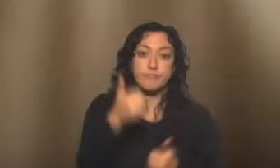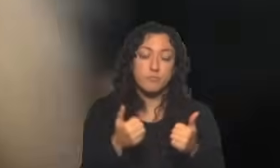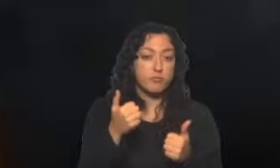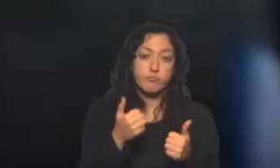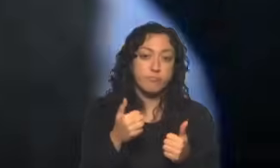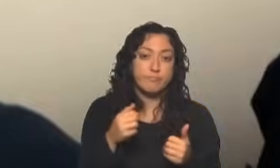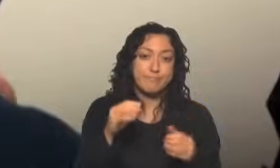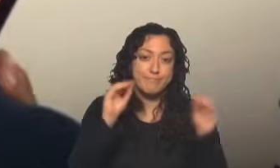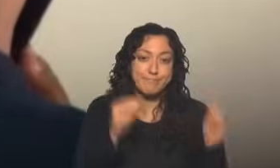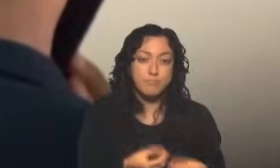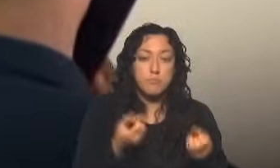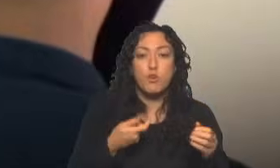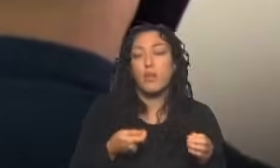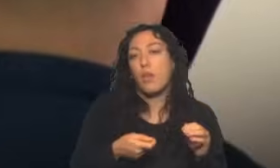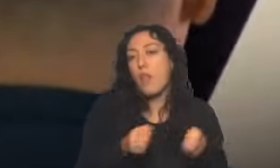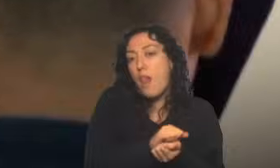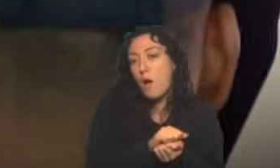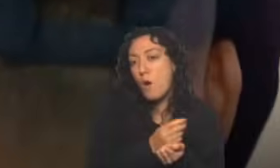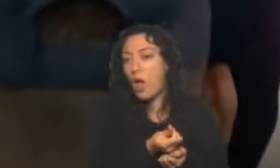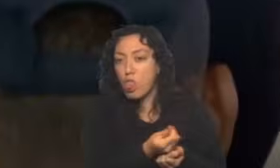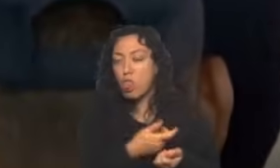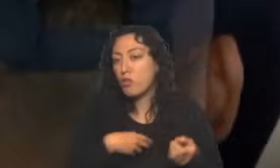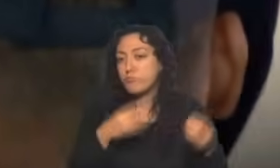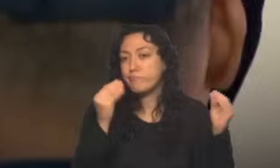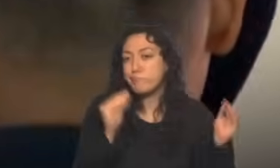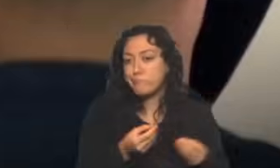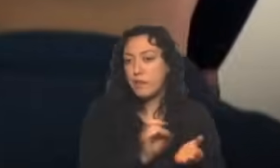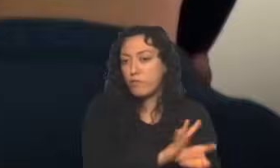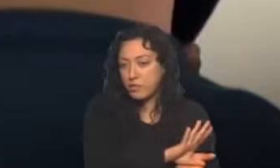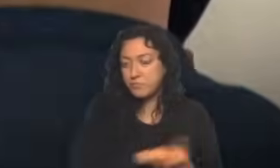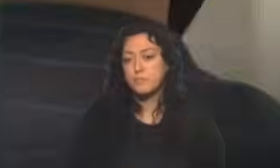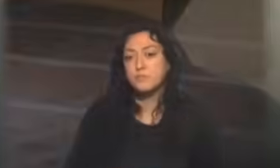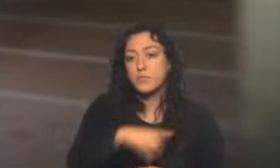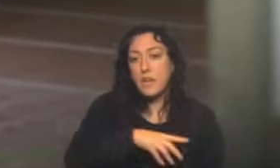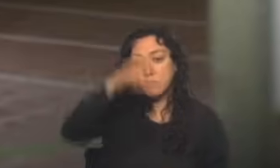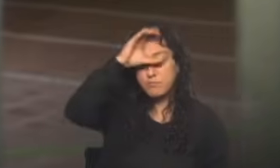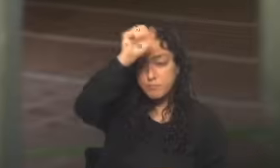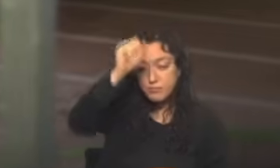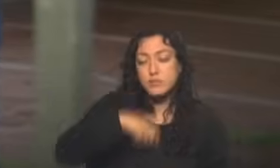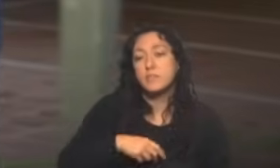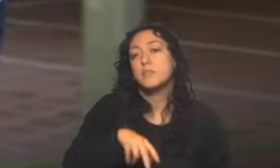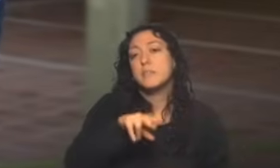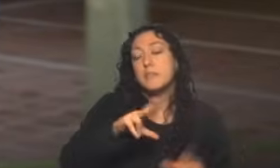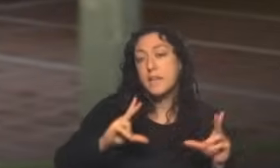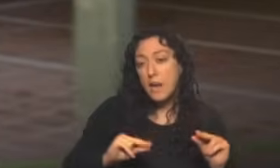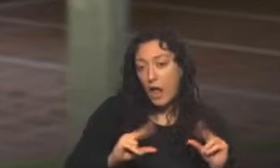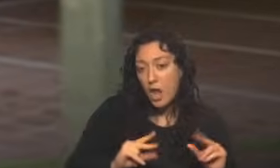una condena por lavado de dinero. Martinelli se encuentra refugiado en la Embajada de Nicaragua para evitar ir a